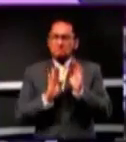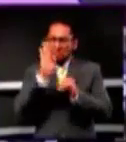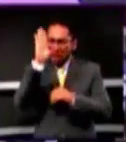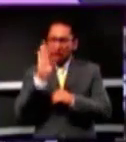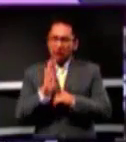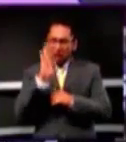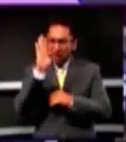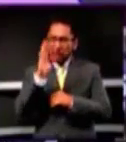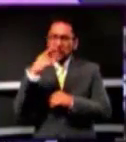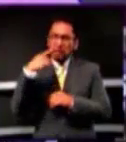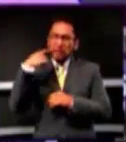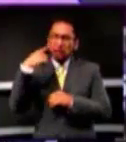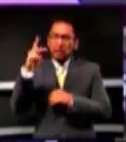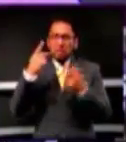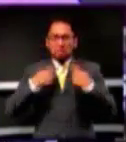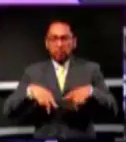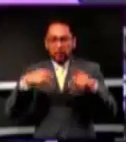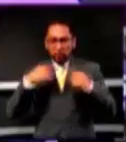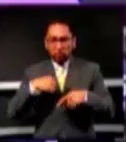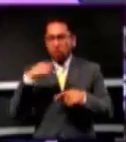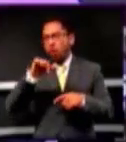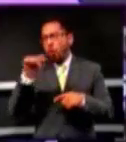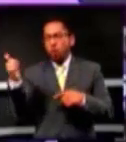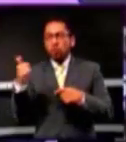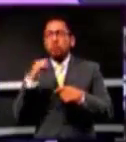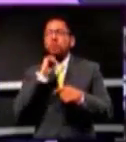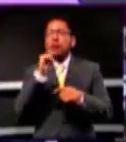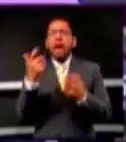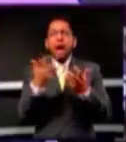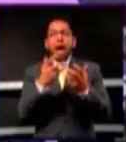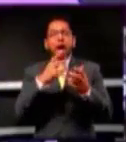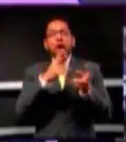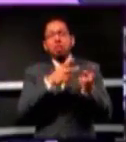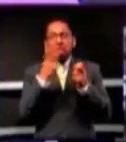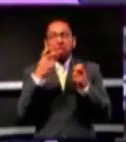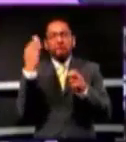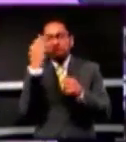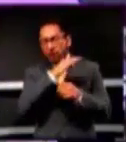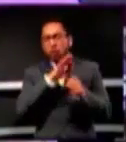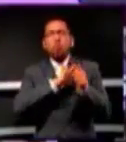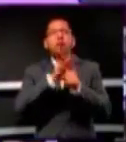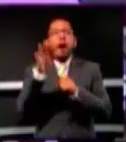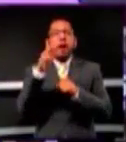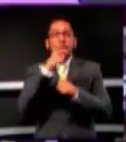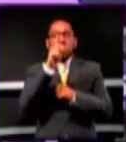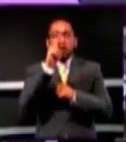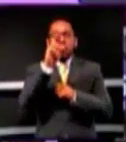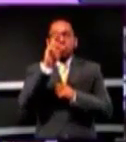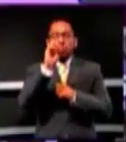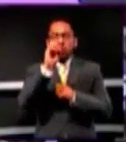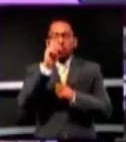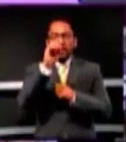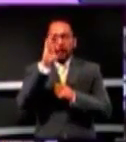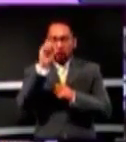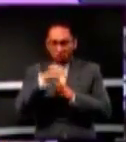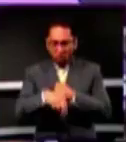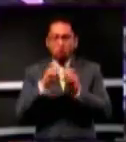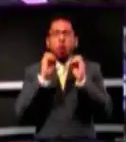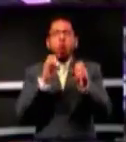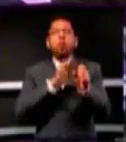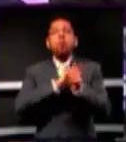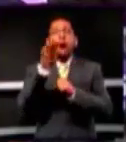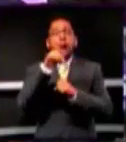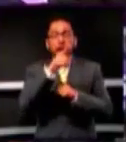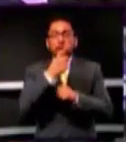parte de la persona que presta el servicio. ¿Qué procede? ¿Hay dos vías por parte de la PRODECOM o nada más se encarga de aclarar en este caso? Fíjate que